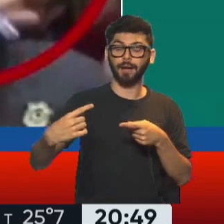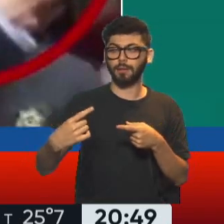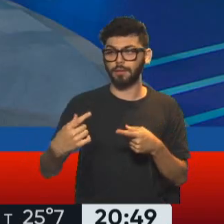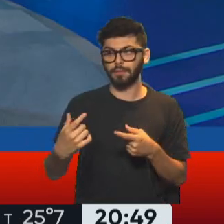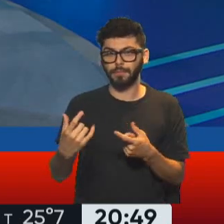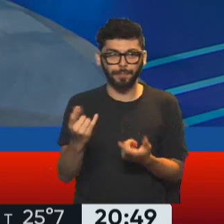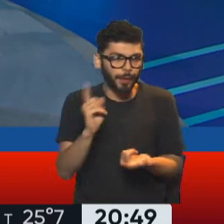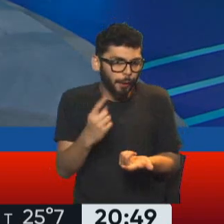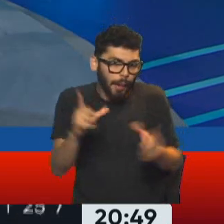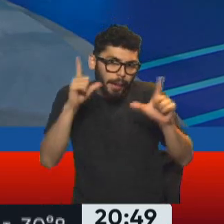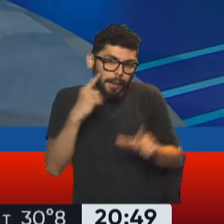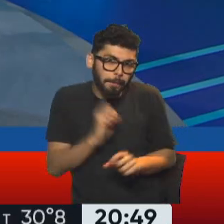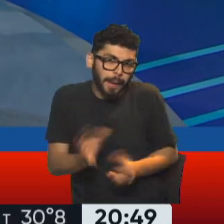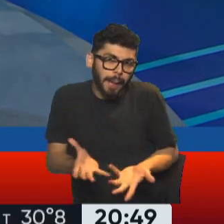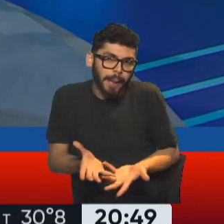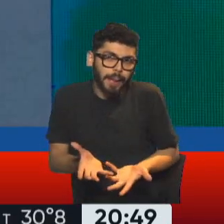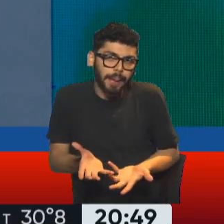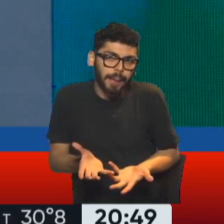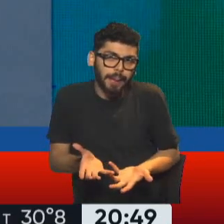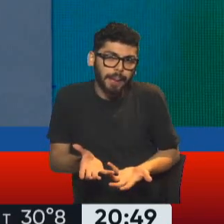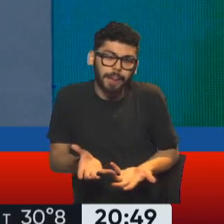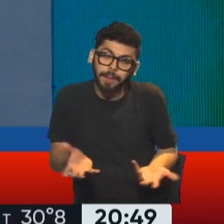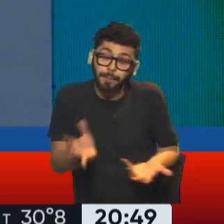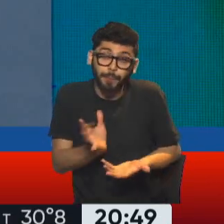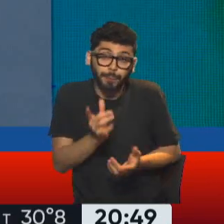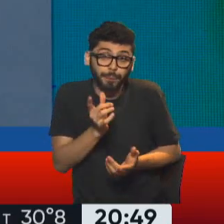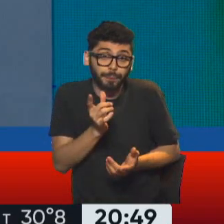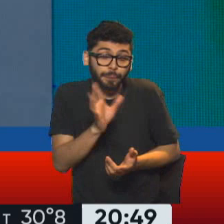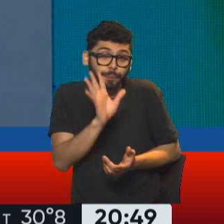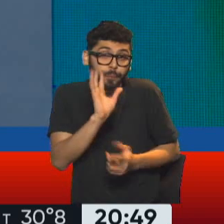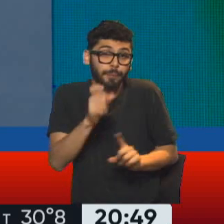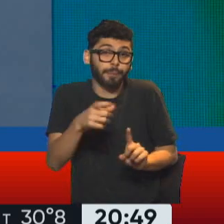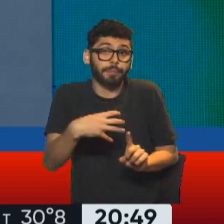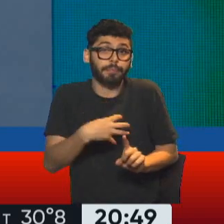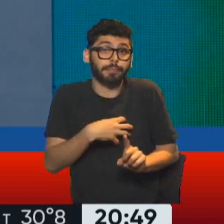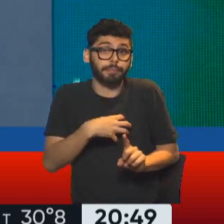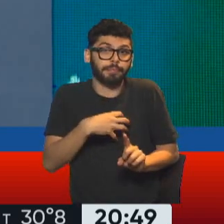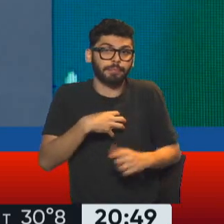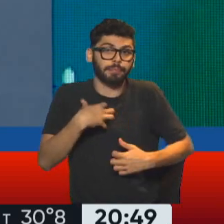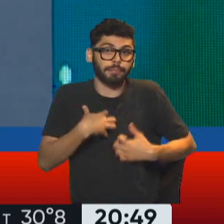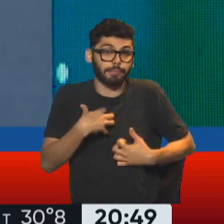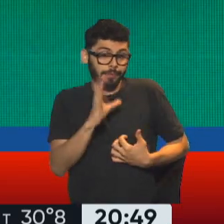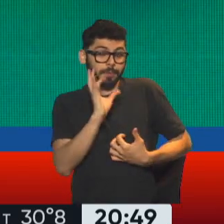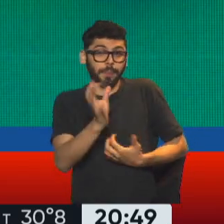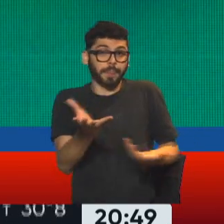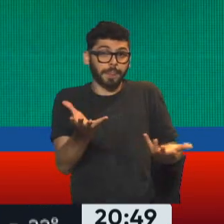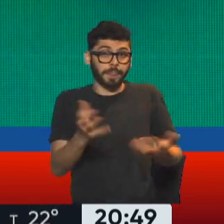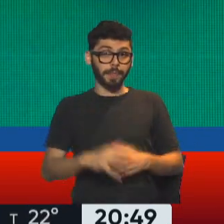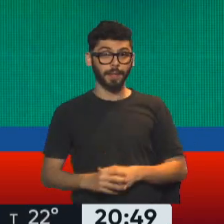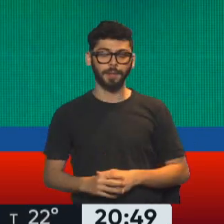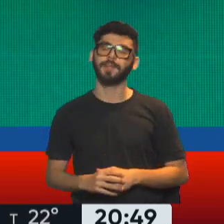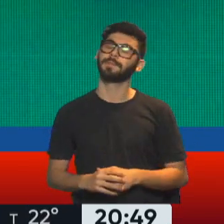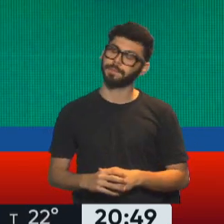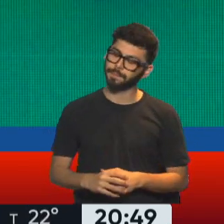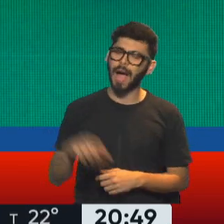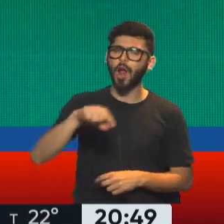Está habla claro. del estado psicológico y Claro, emotivo que claro. tenía en ese momento. Vamos a